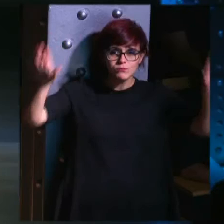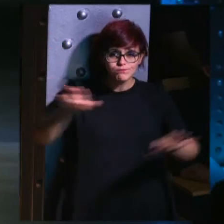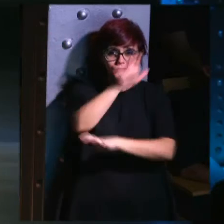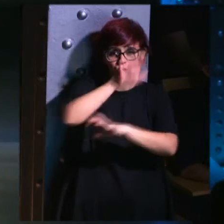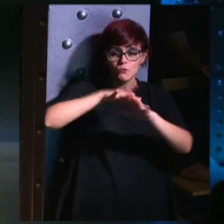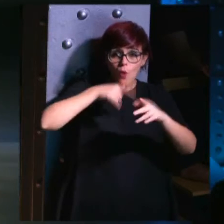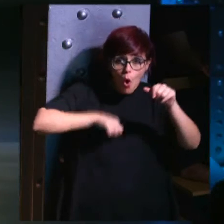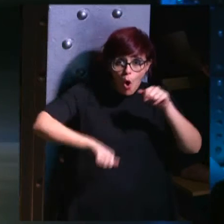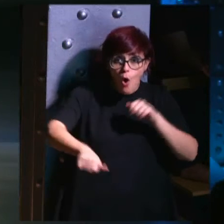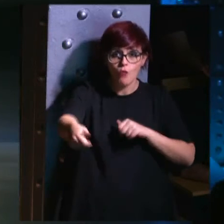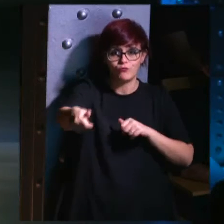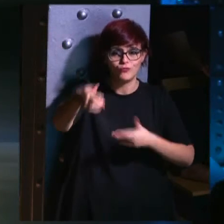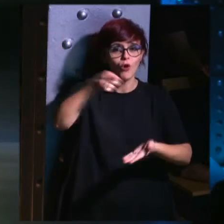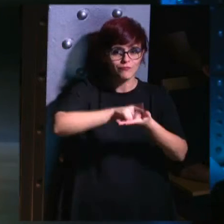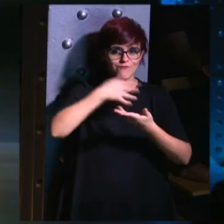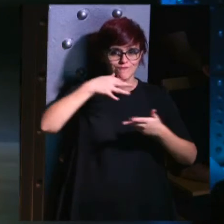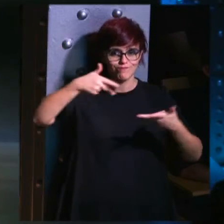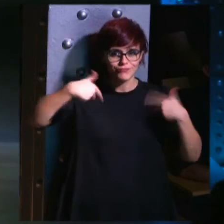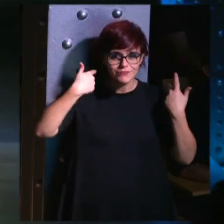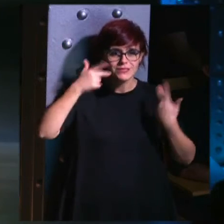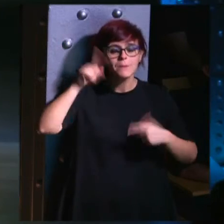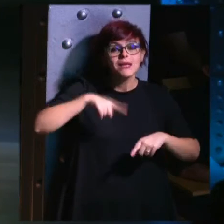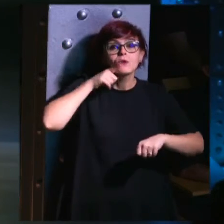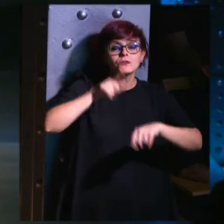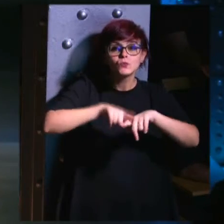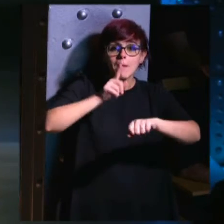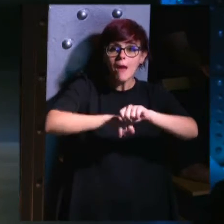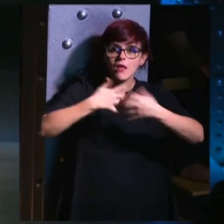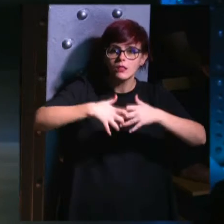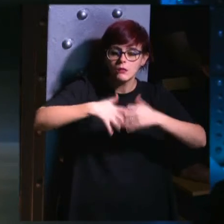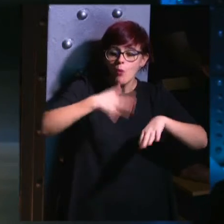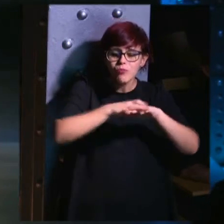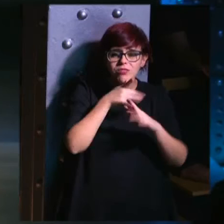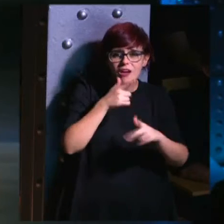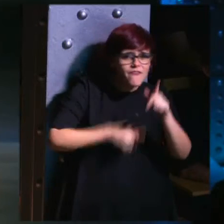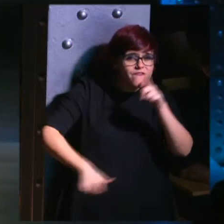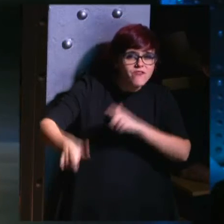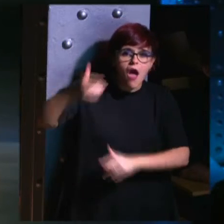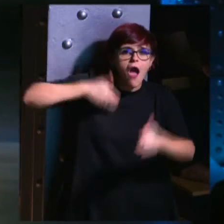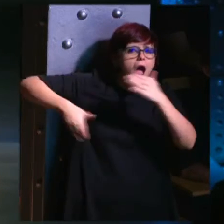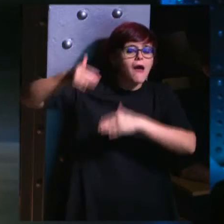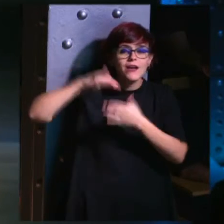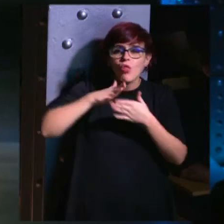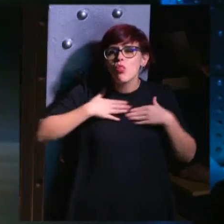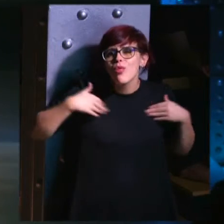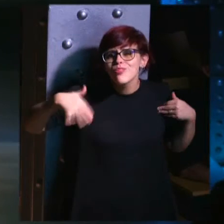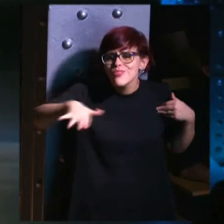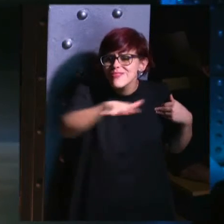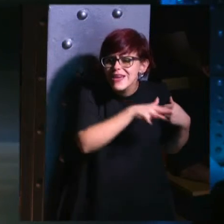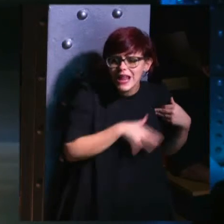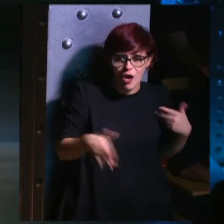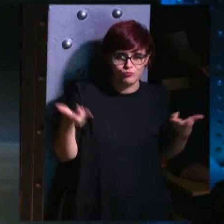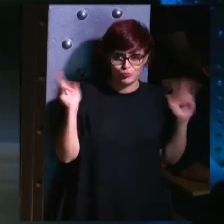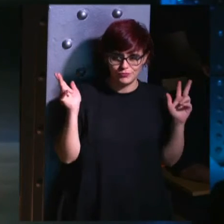más potentes que tiene es que es una máquina del tiempo que nos va a permitir viajar al lugar que queramos, a la época en que queramos,